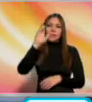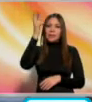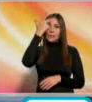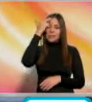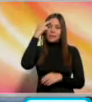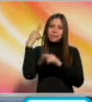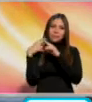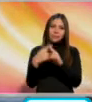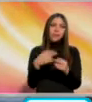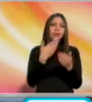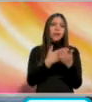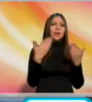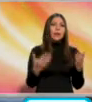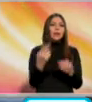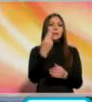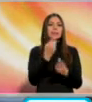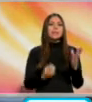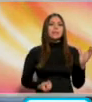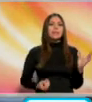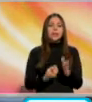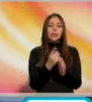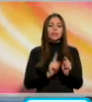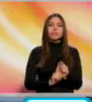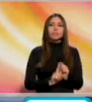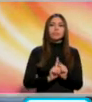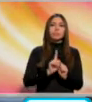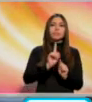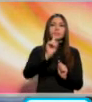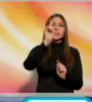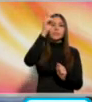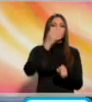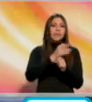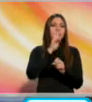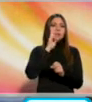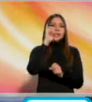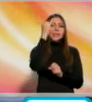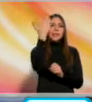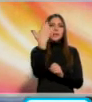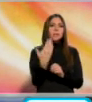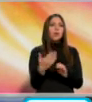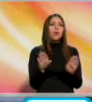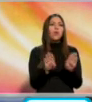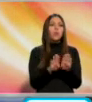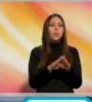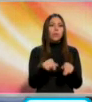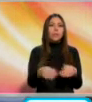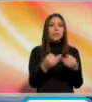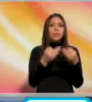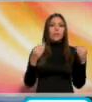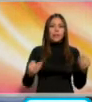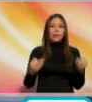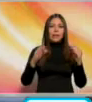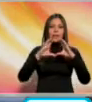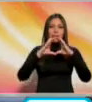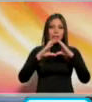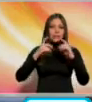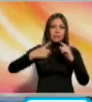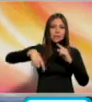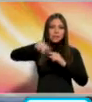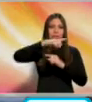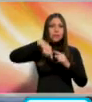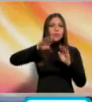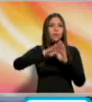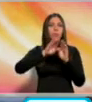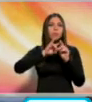al espacio y vemos un video, por ejemplo, vemos imágenes del sitio sobre vuelos en la Tierra. Bueno, Sí. otra de los cometidos de una